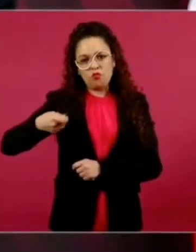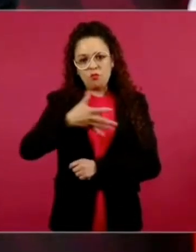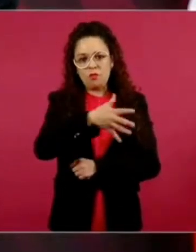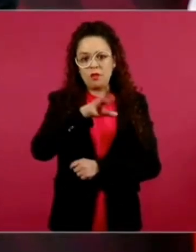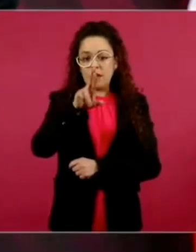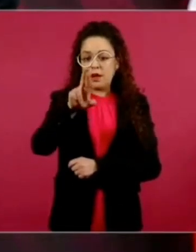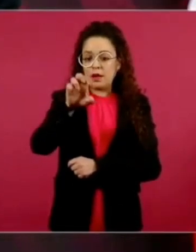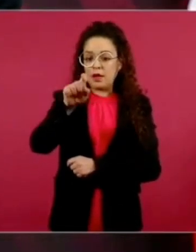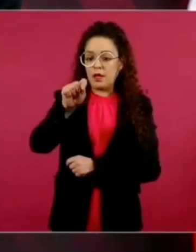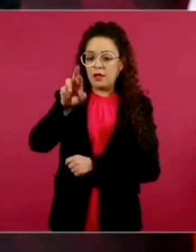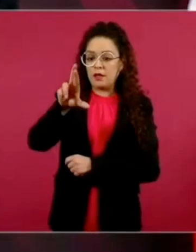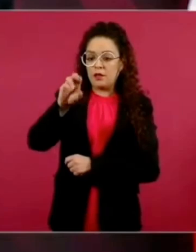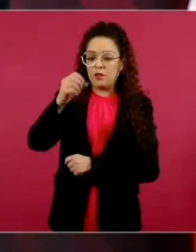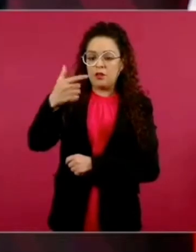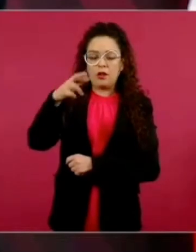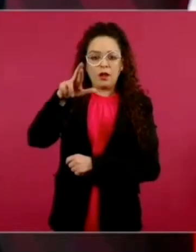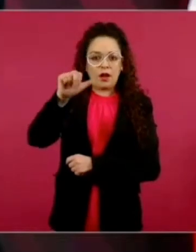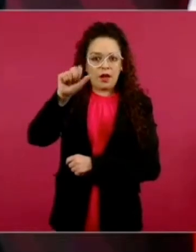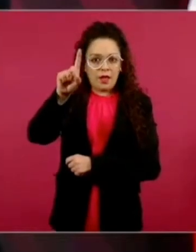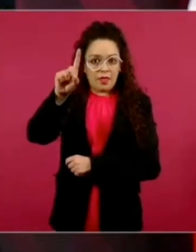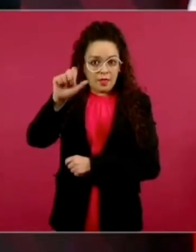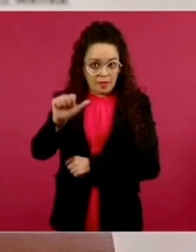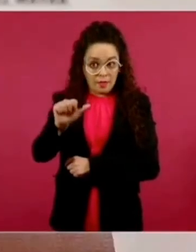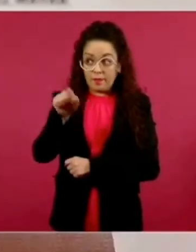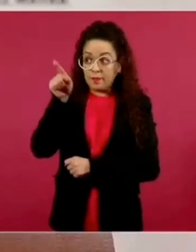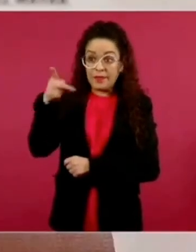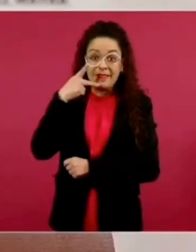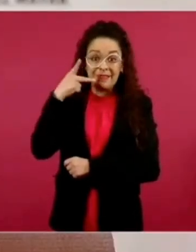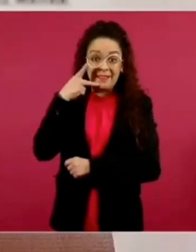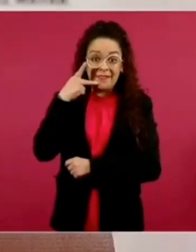cito, que no quiere oír,